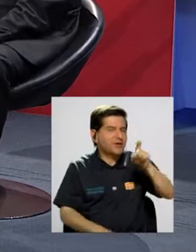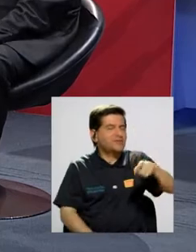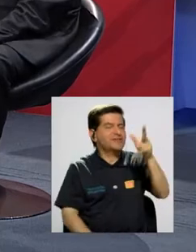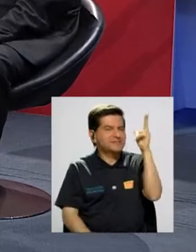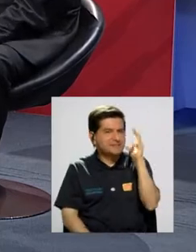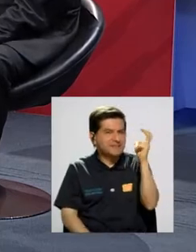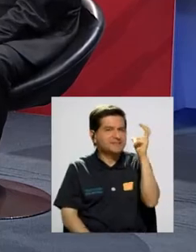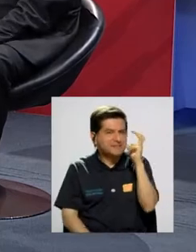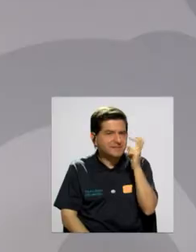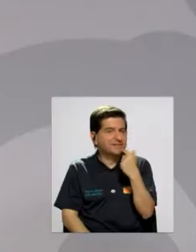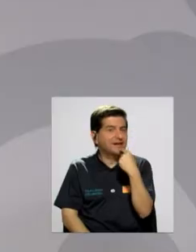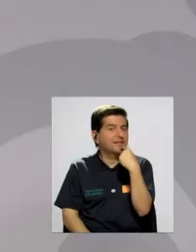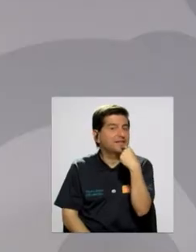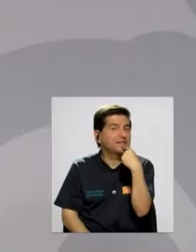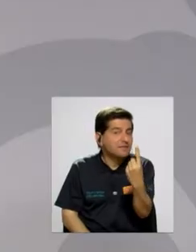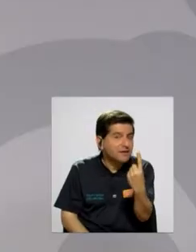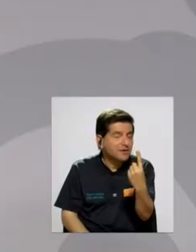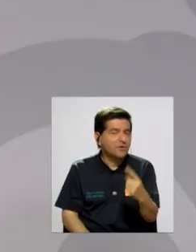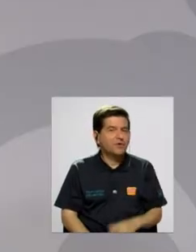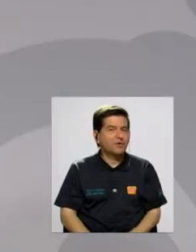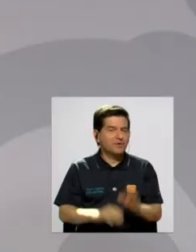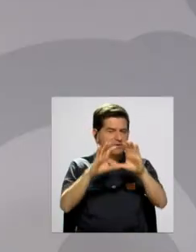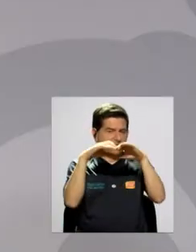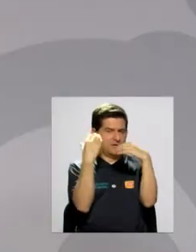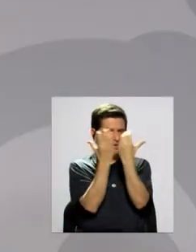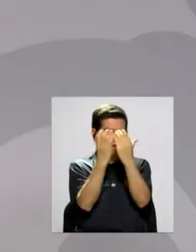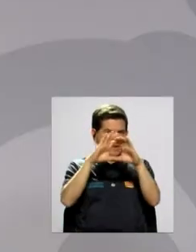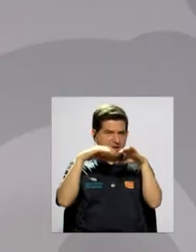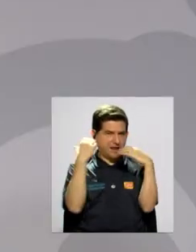hoy? Usted le ponía una categoría